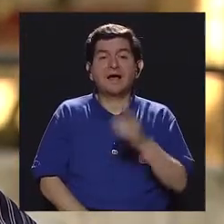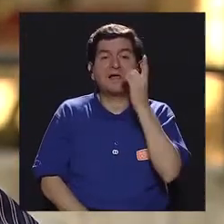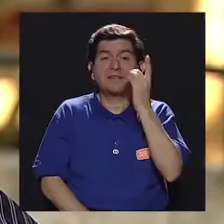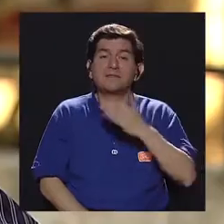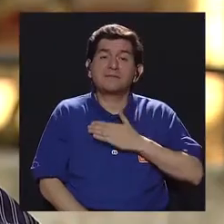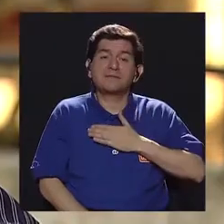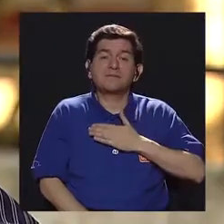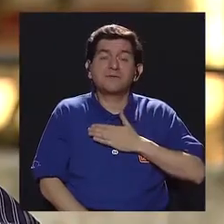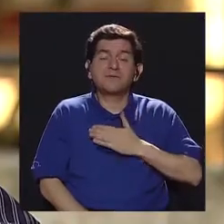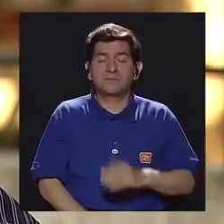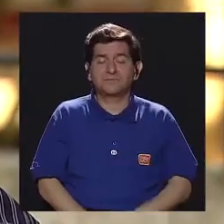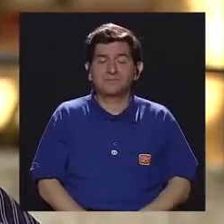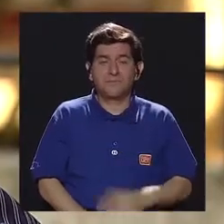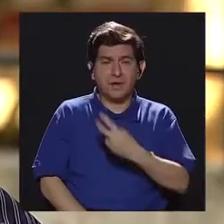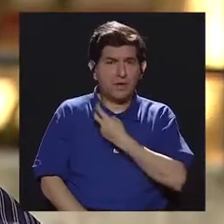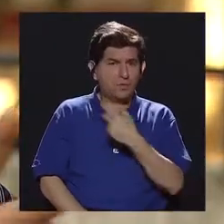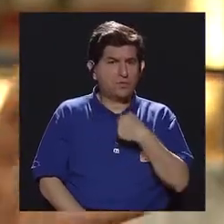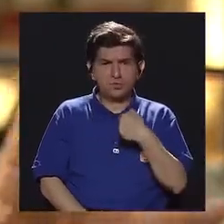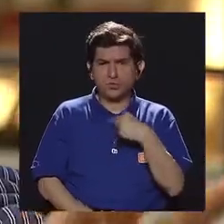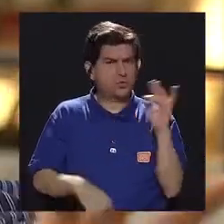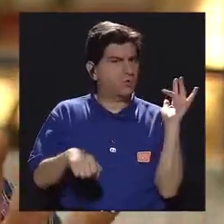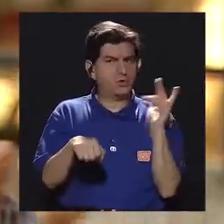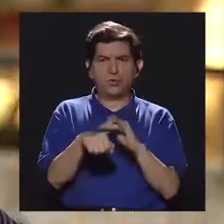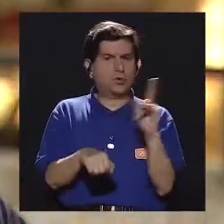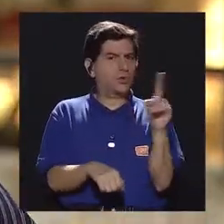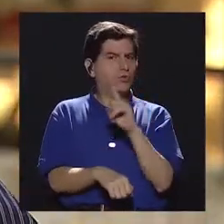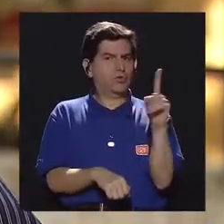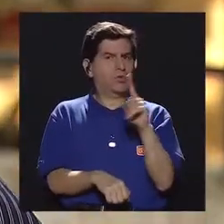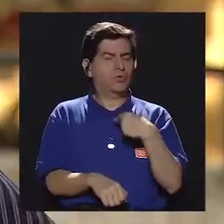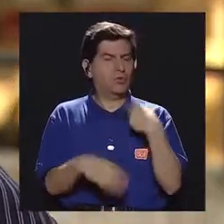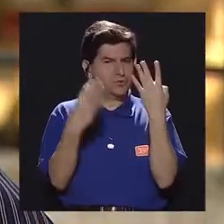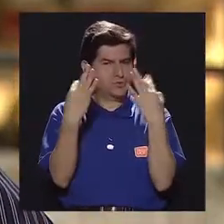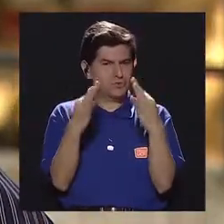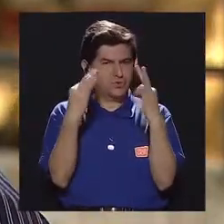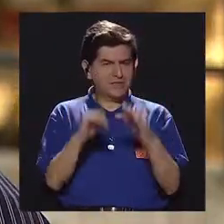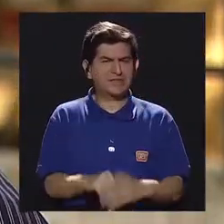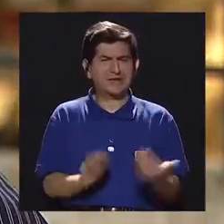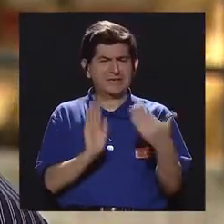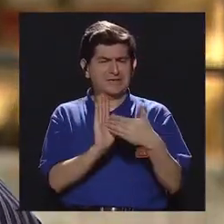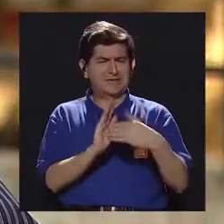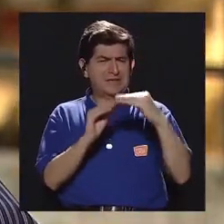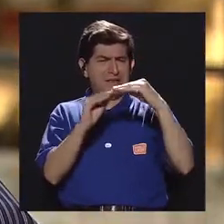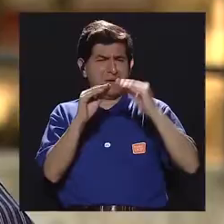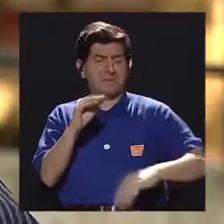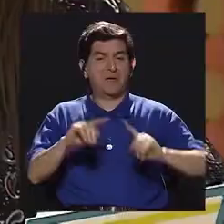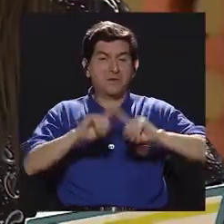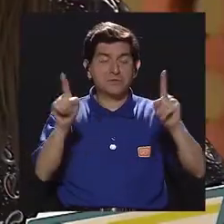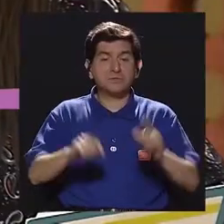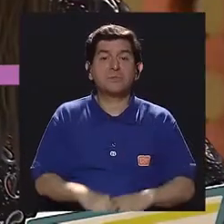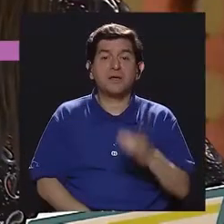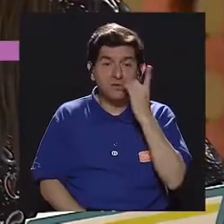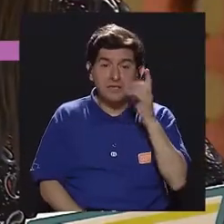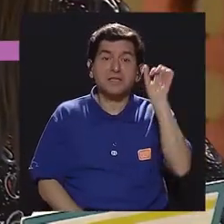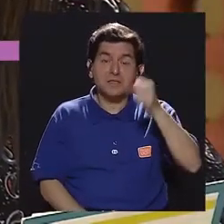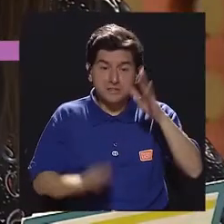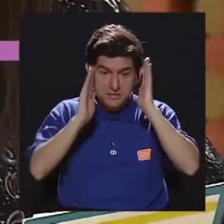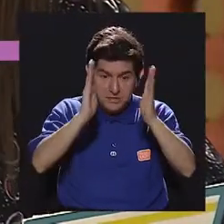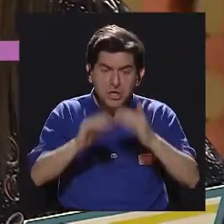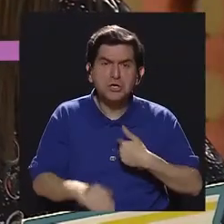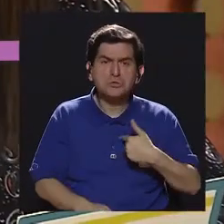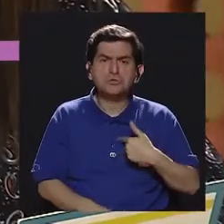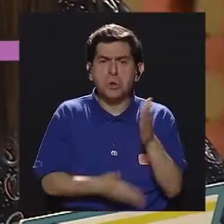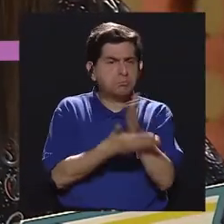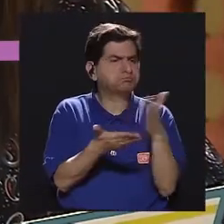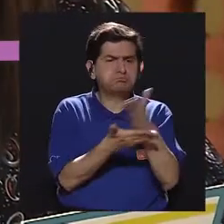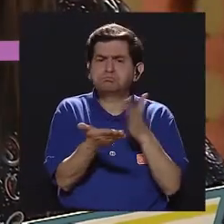mío. Entonces el hueso, yo no toco lo que no es mío, yo tengo que tratar de molestarlo lo menos posible, pero como el diente es mío, yo